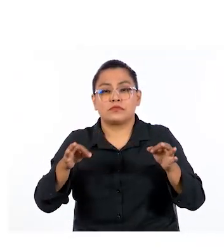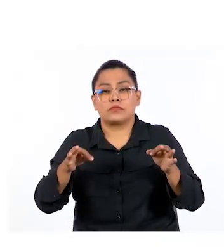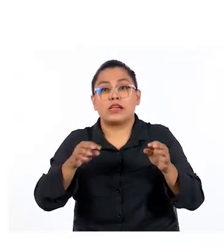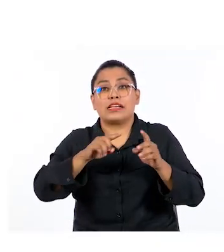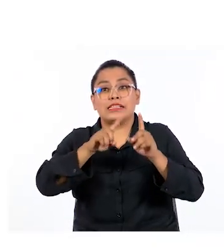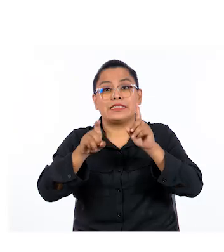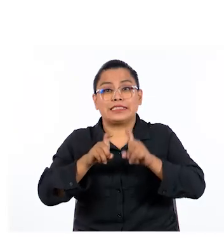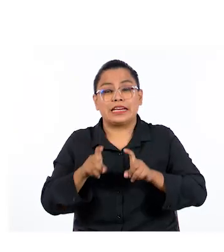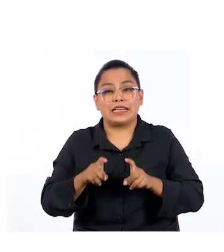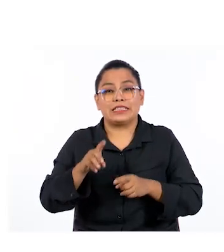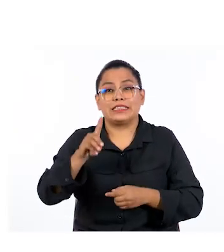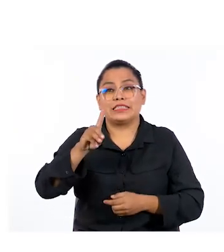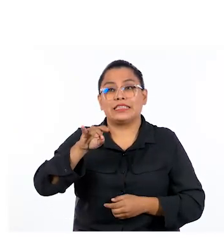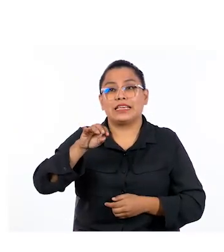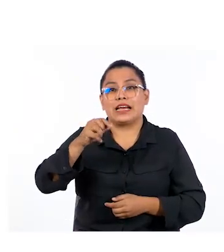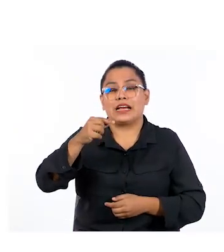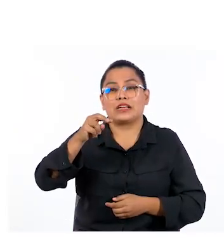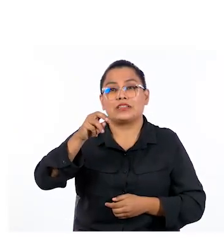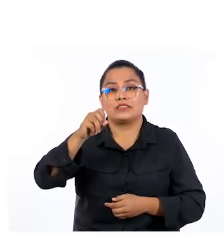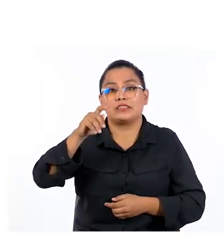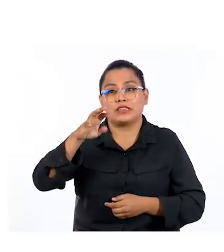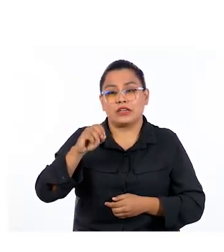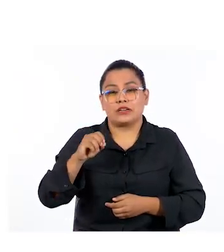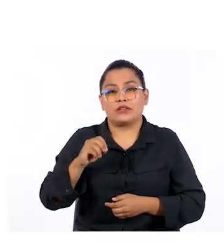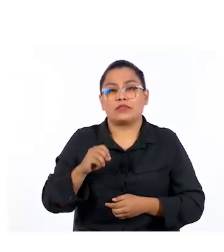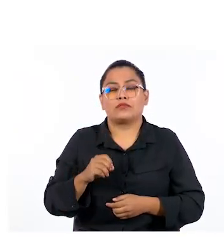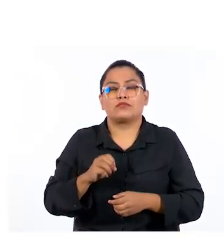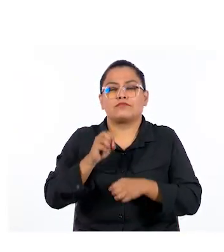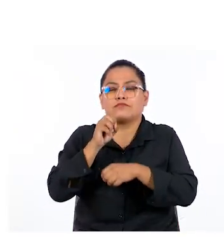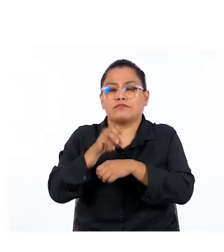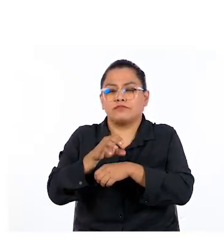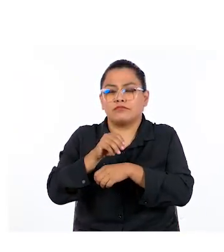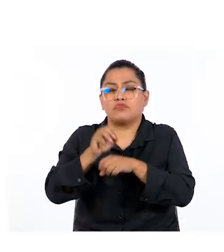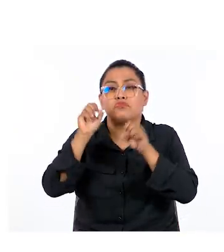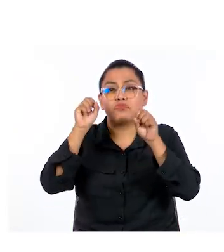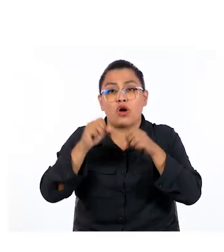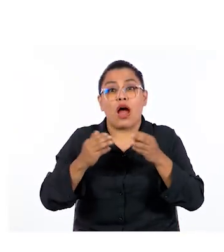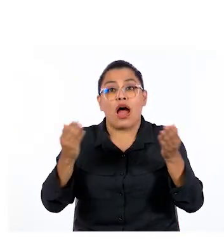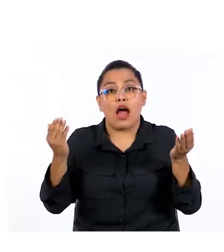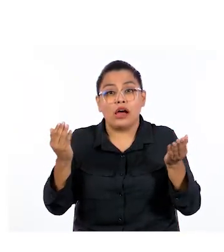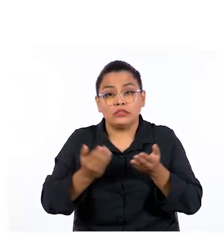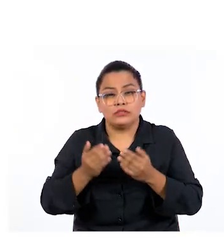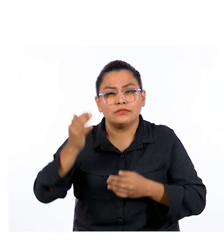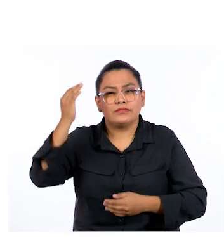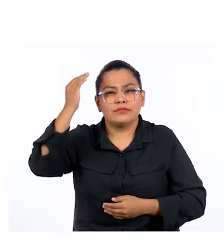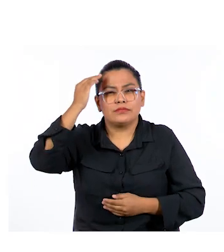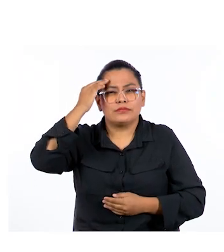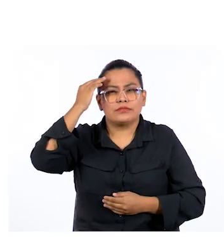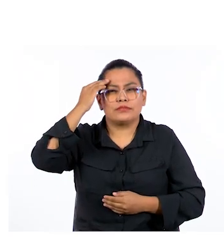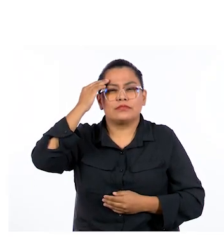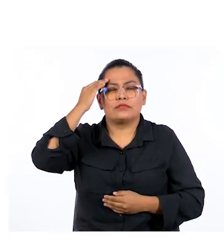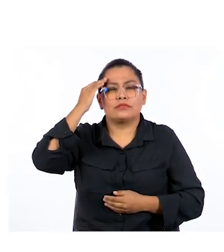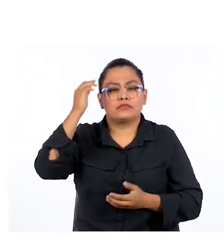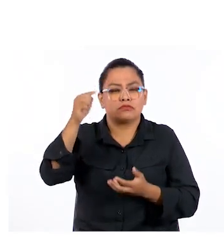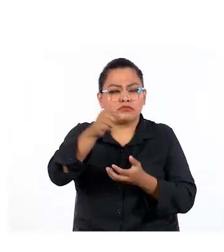esas orientaciones para poder realizarla, para conocer qué tanto conoce el estudiante.